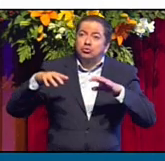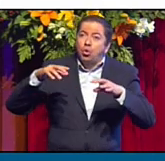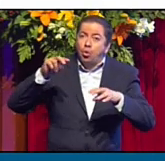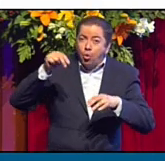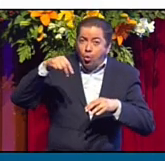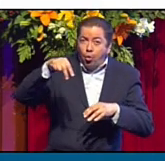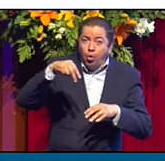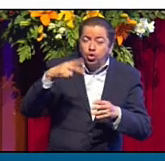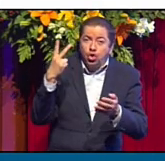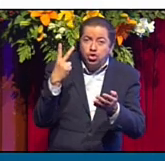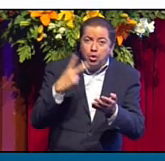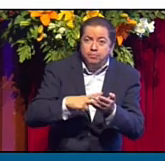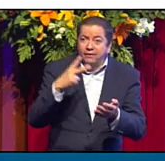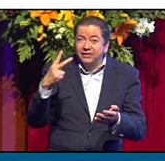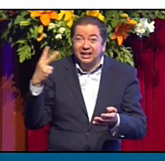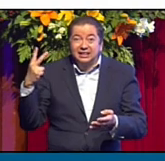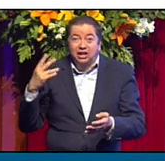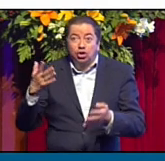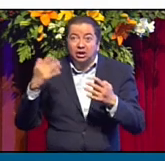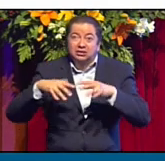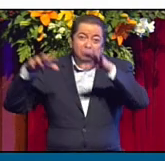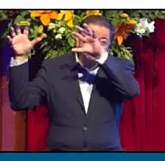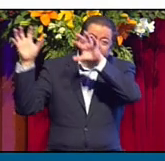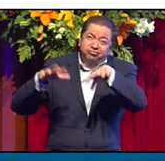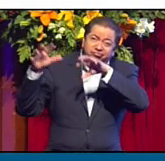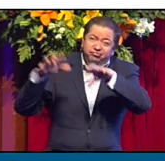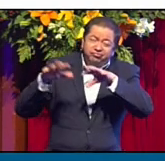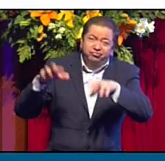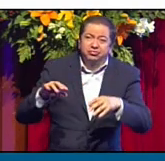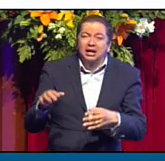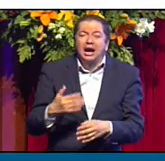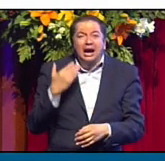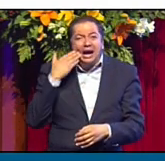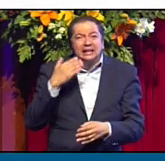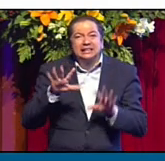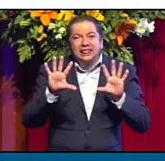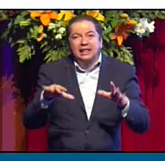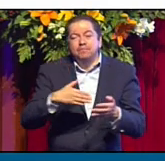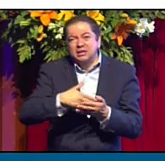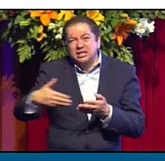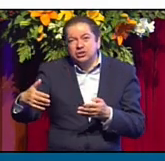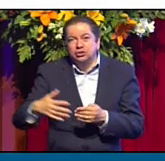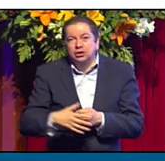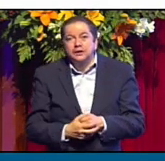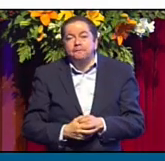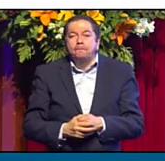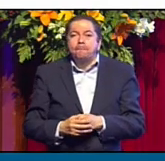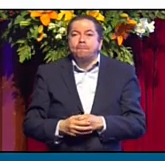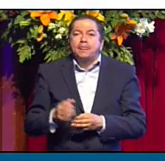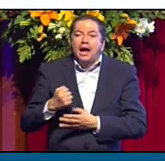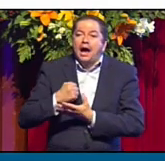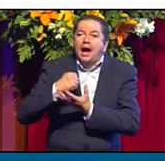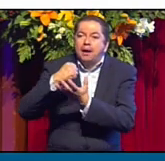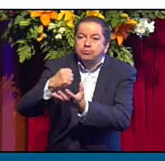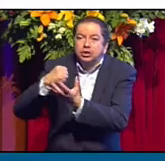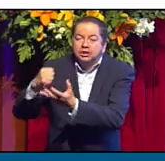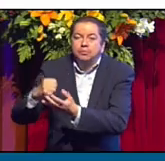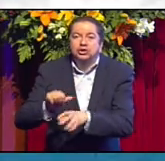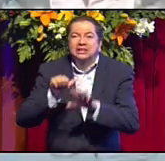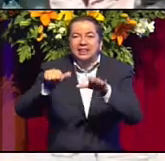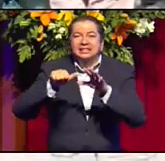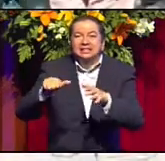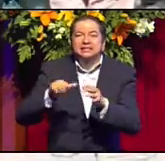2022, nos dejó la crema en algunos lugares, disculpen el léxico, casi 10 millones de pesos en aporte a 16 familias que lo